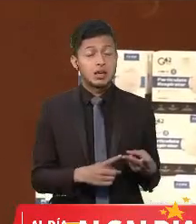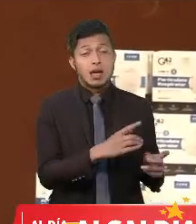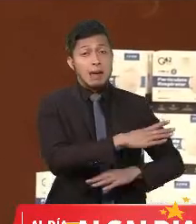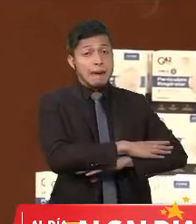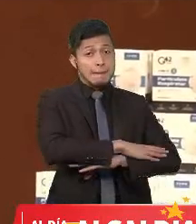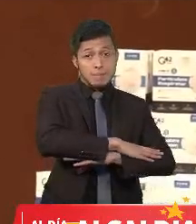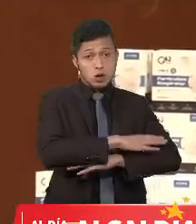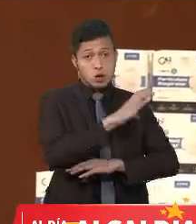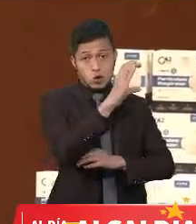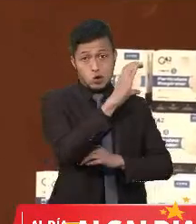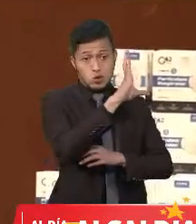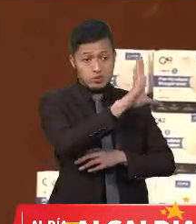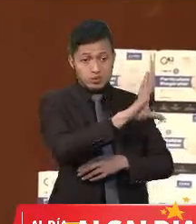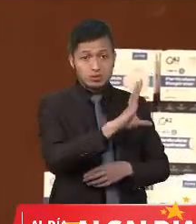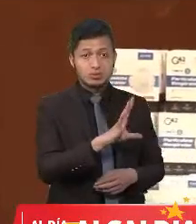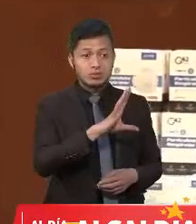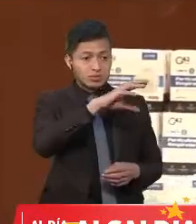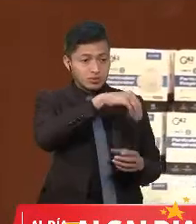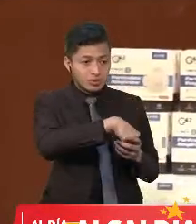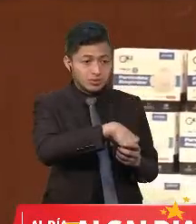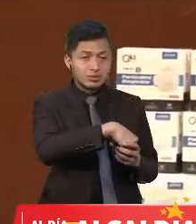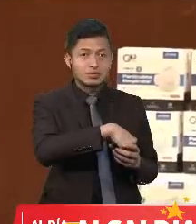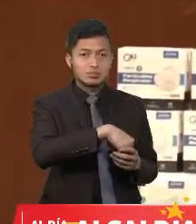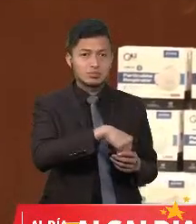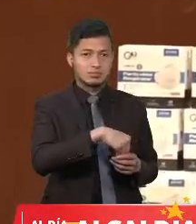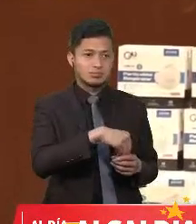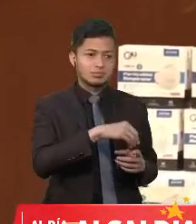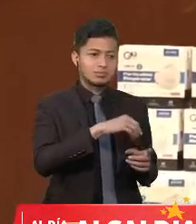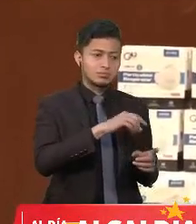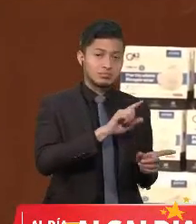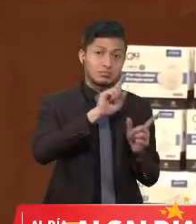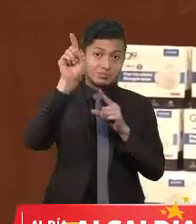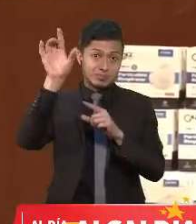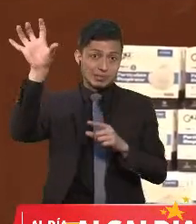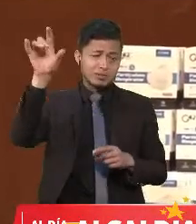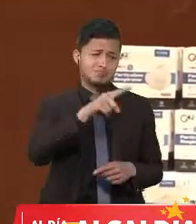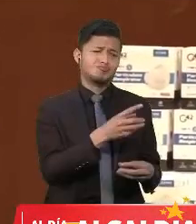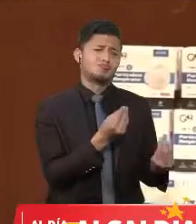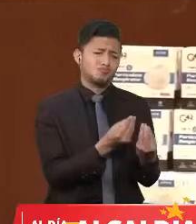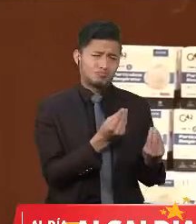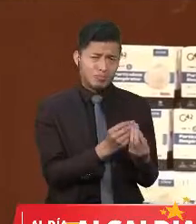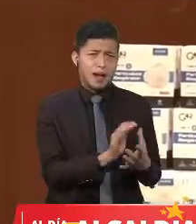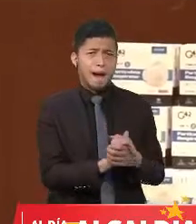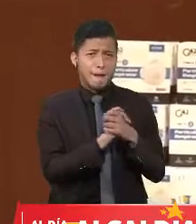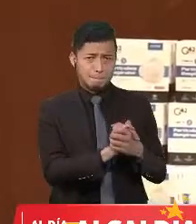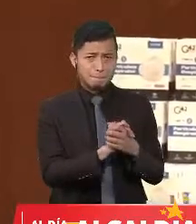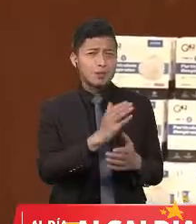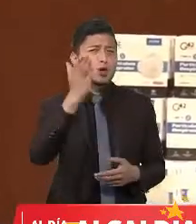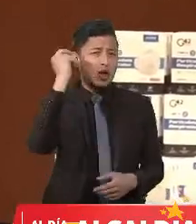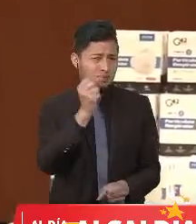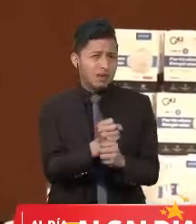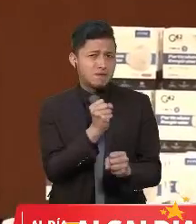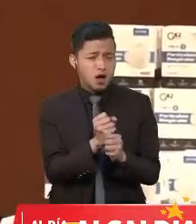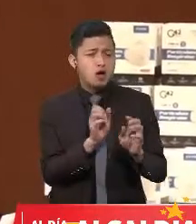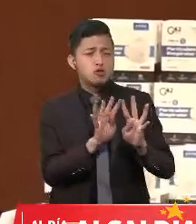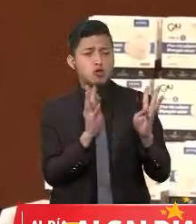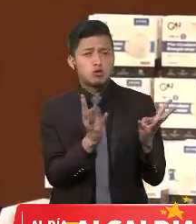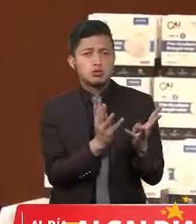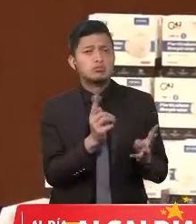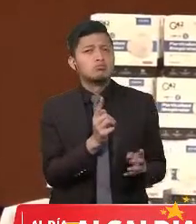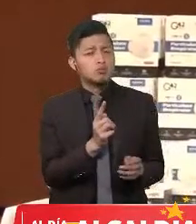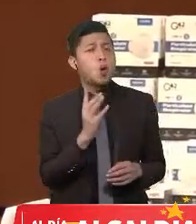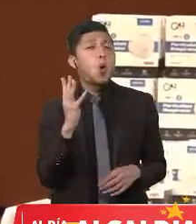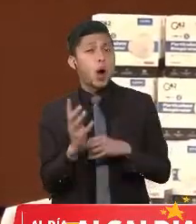Colombia en Emiratos Árabes Unidos, Jaime Amin, amigo, colega, compartimos en el Senado 4 años y me alegra mucho volverlo a